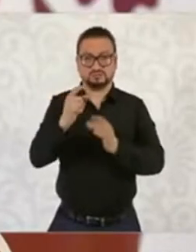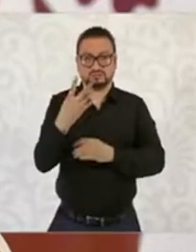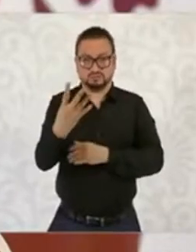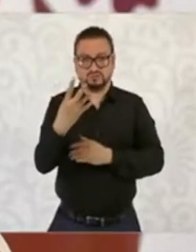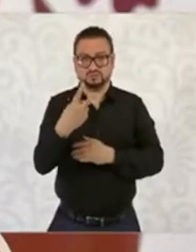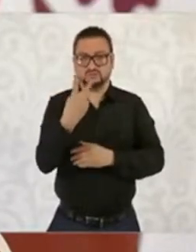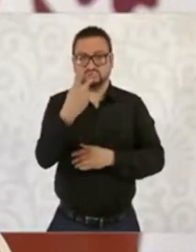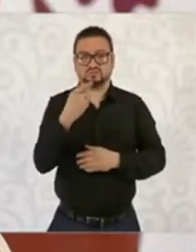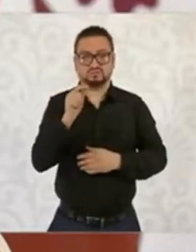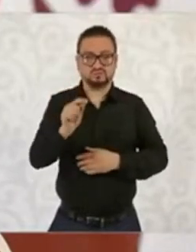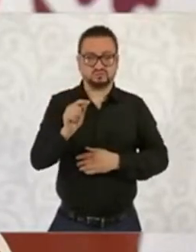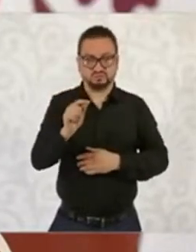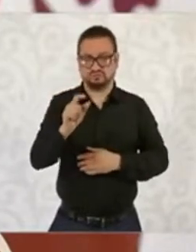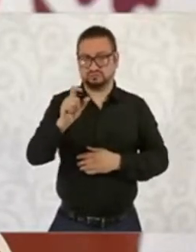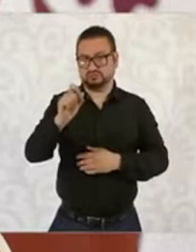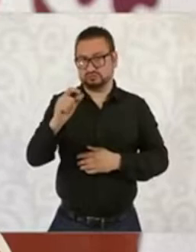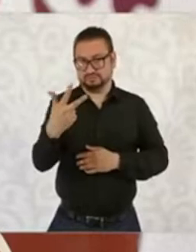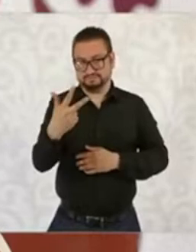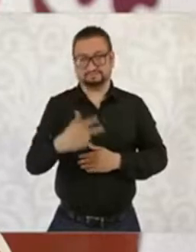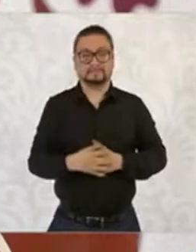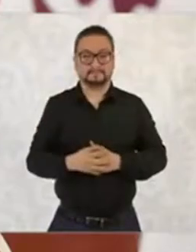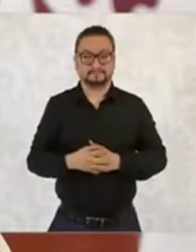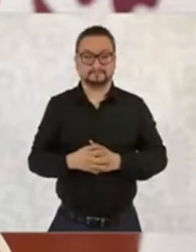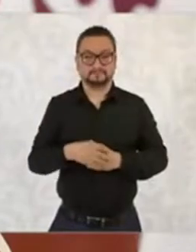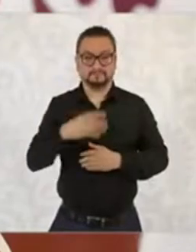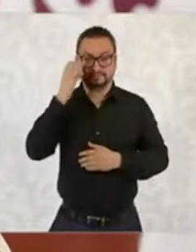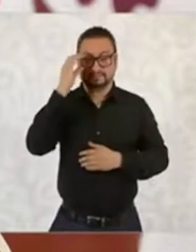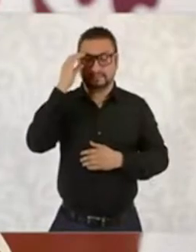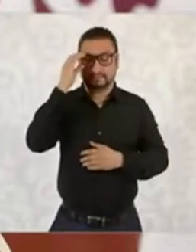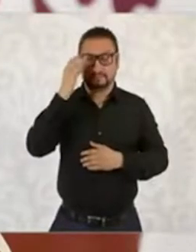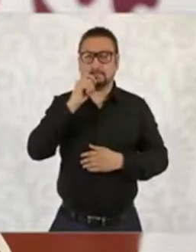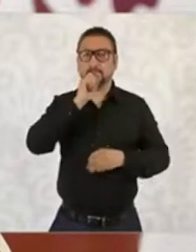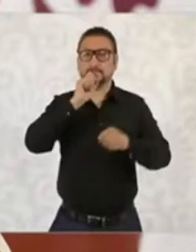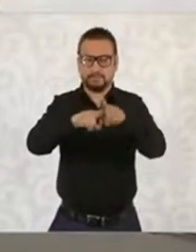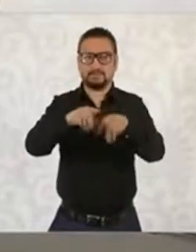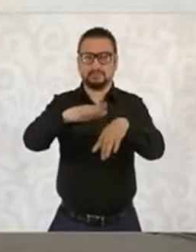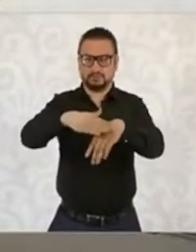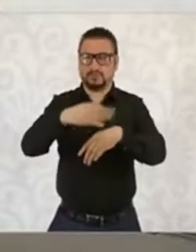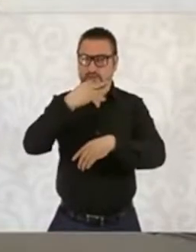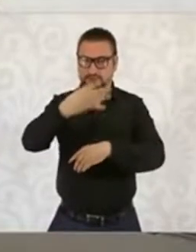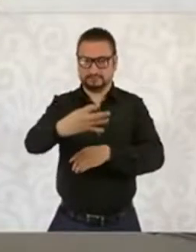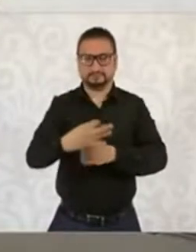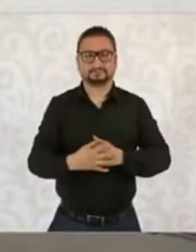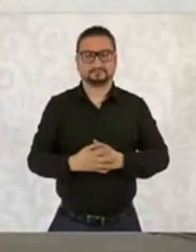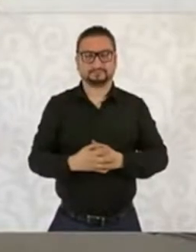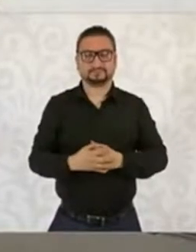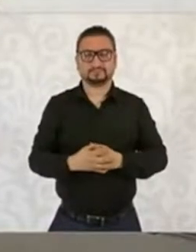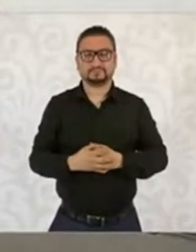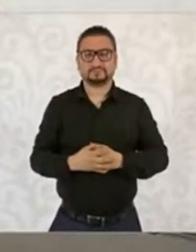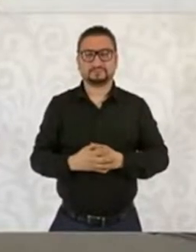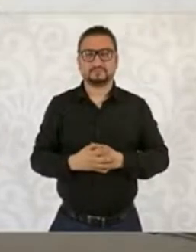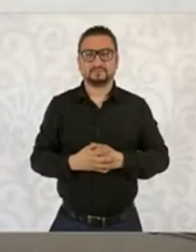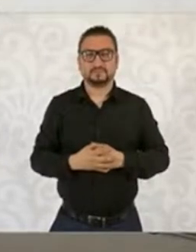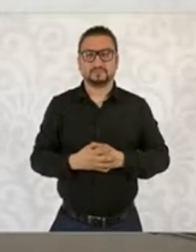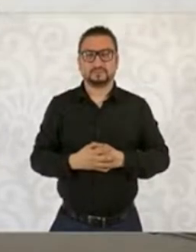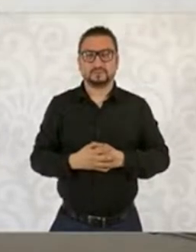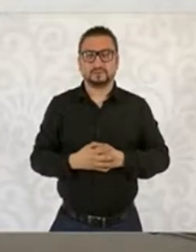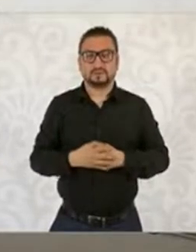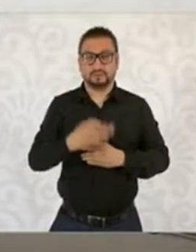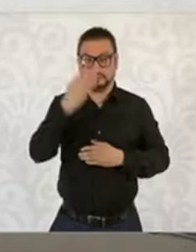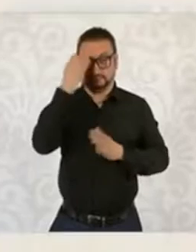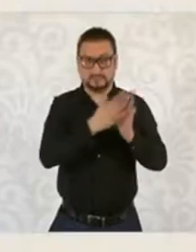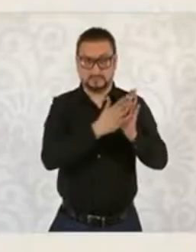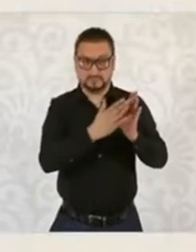un 2.28. También comentarles que durante el primer piso de